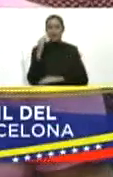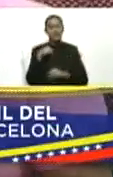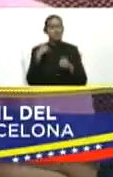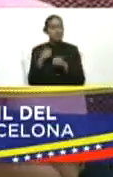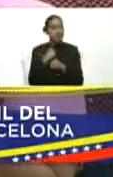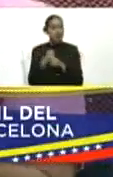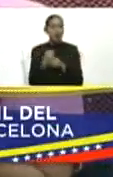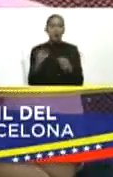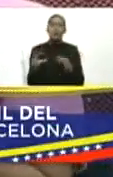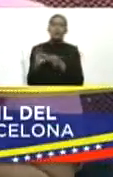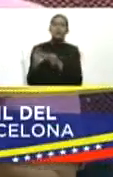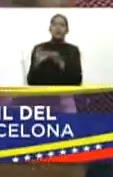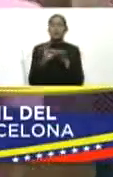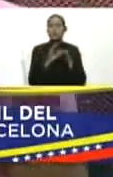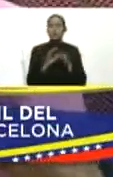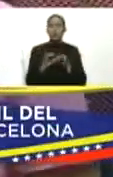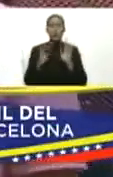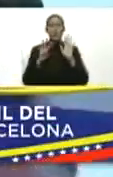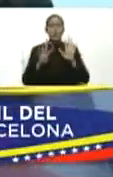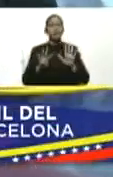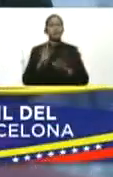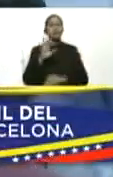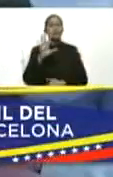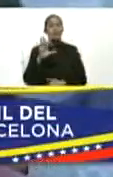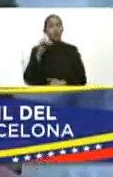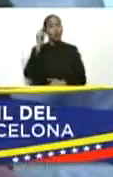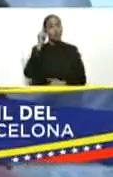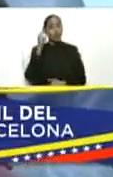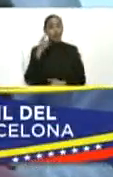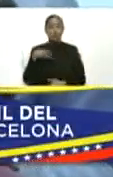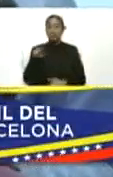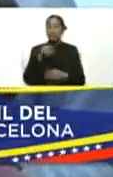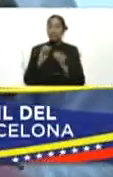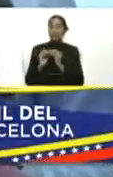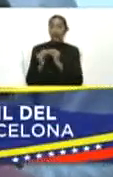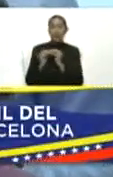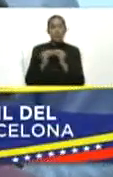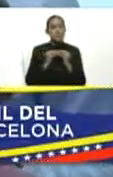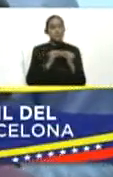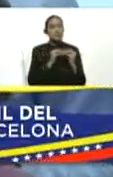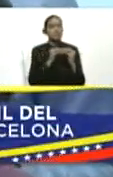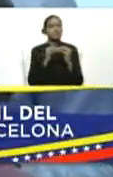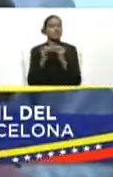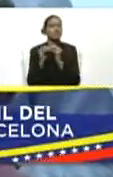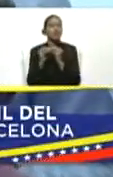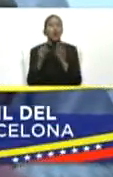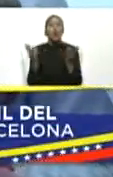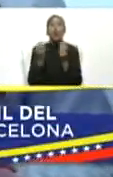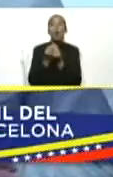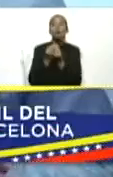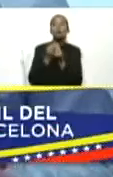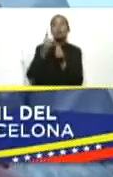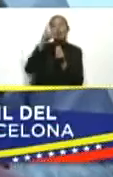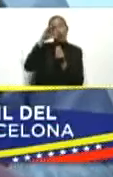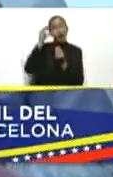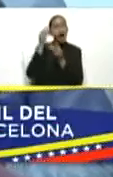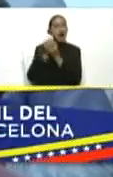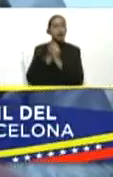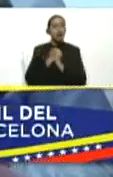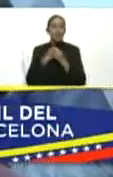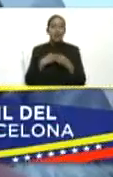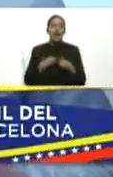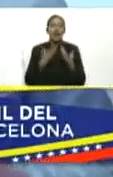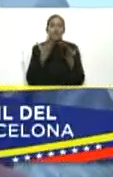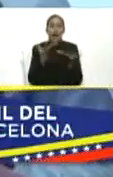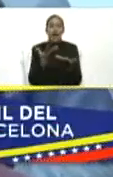trabajar. Durante 95 días hicimos esto. Okay. Fueron 95 días de la mano de Dios para darle este triunfo a usted en